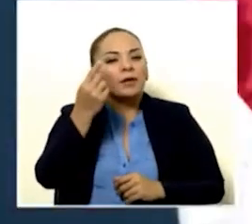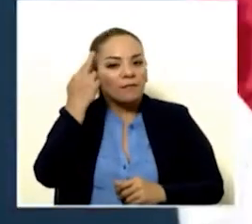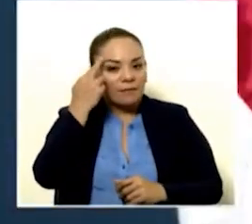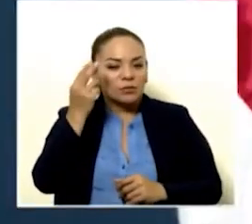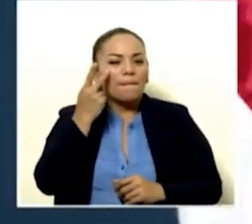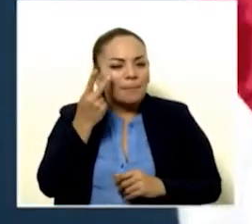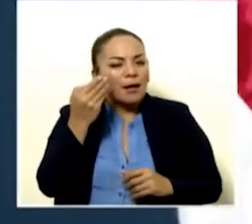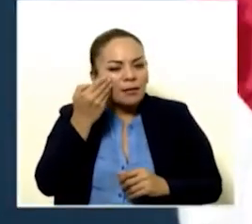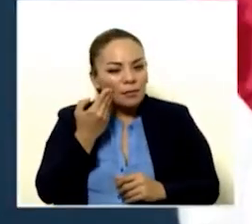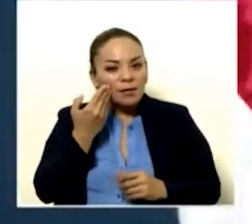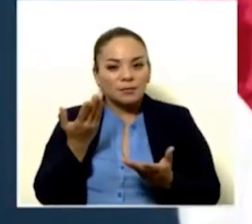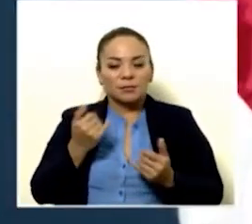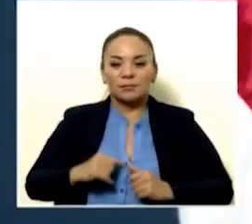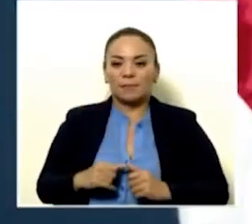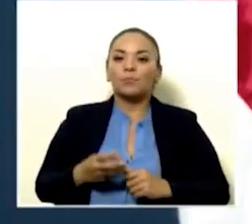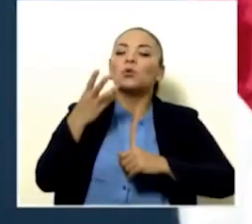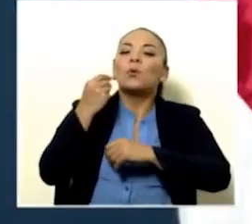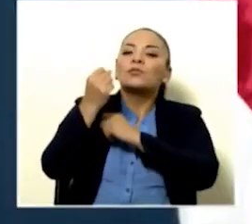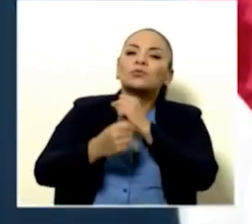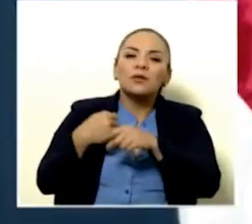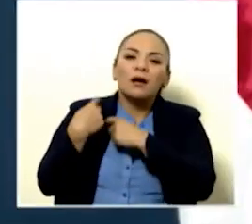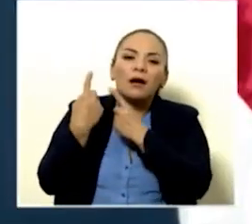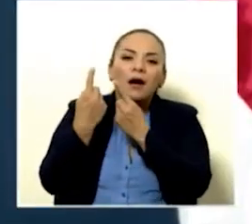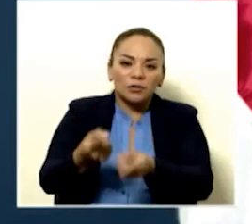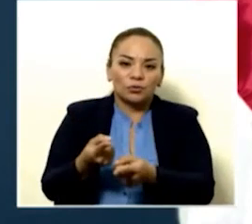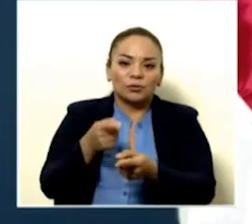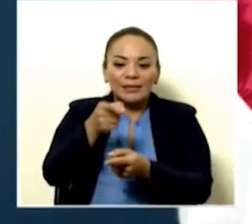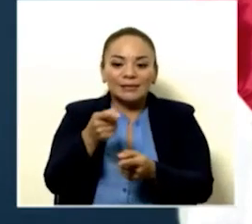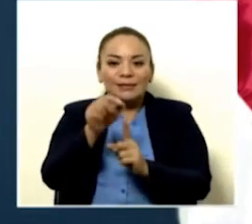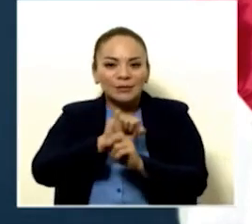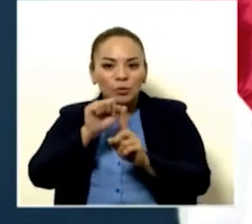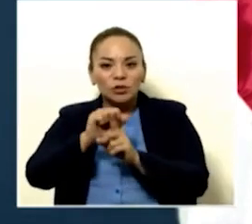eso. Vea qué triste. ¿Cuántos años va a durar el caso Cochinilla?